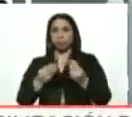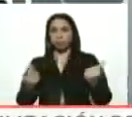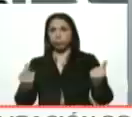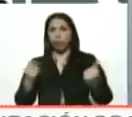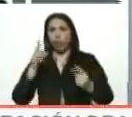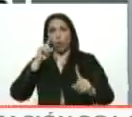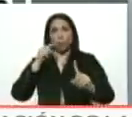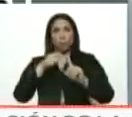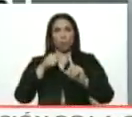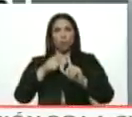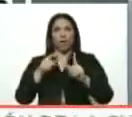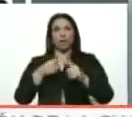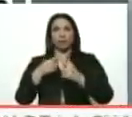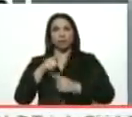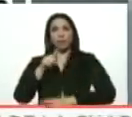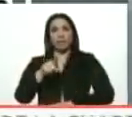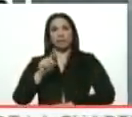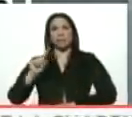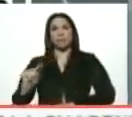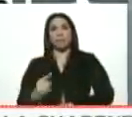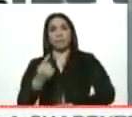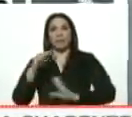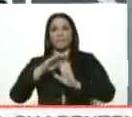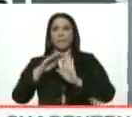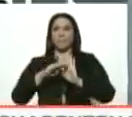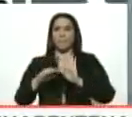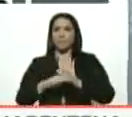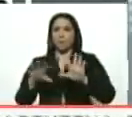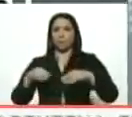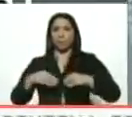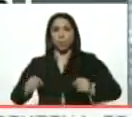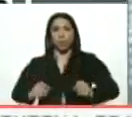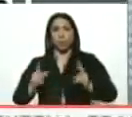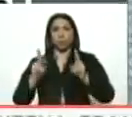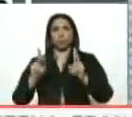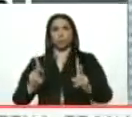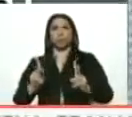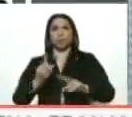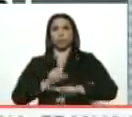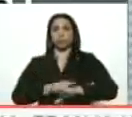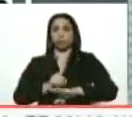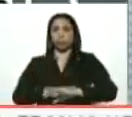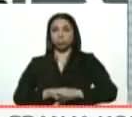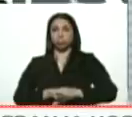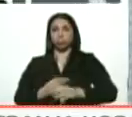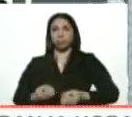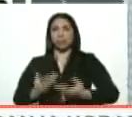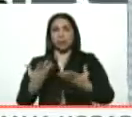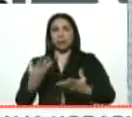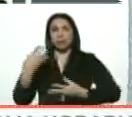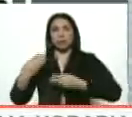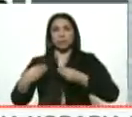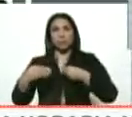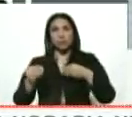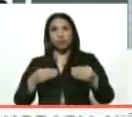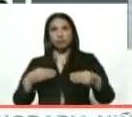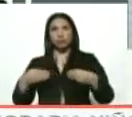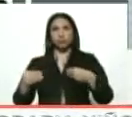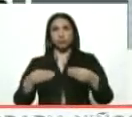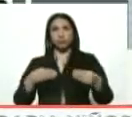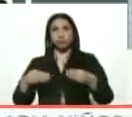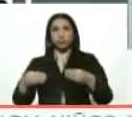que esas son las primeras condiciones que se toman, la oportunidad en el momento en que se da la flexibilización,